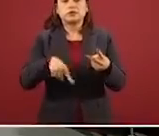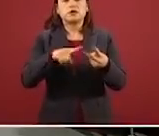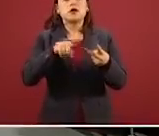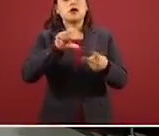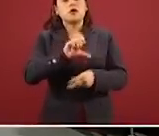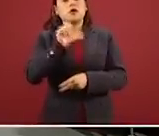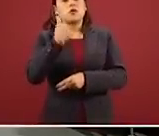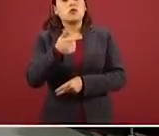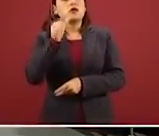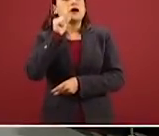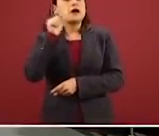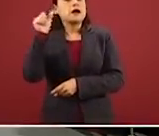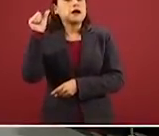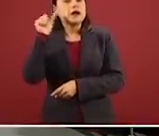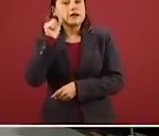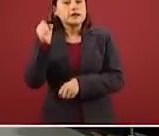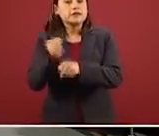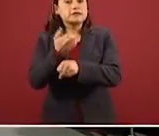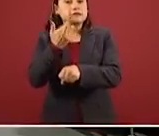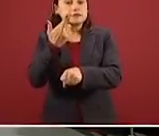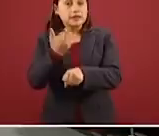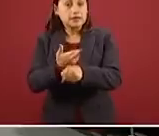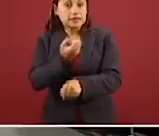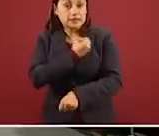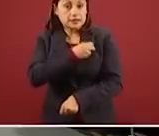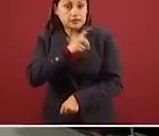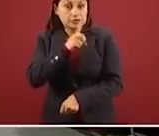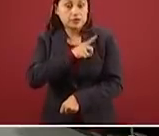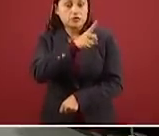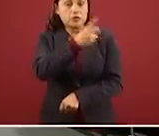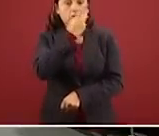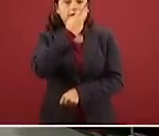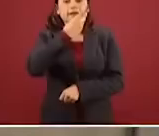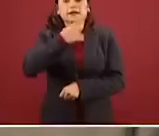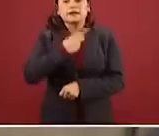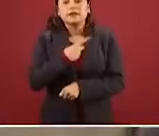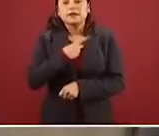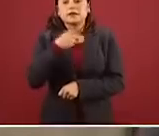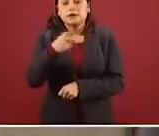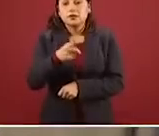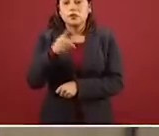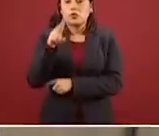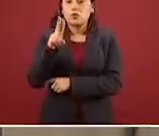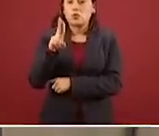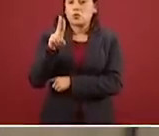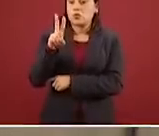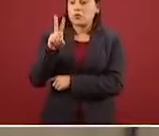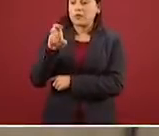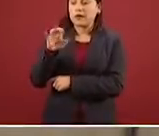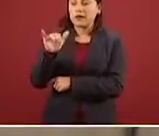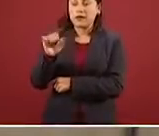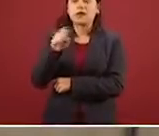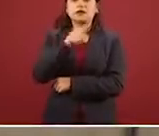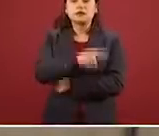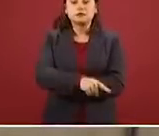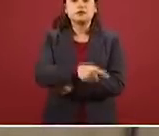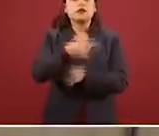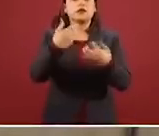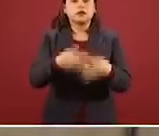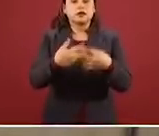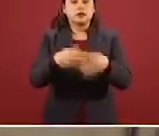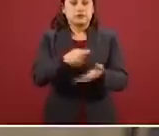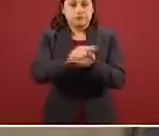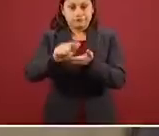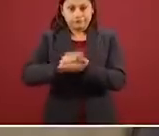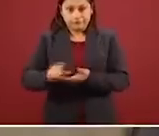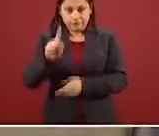el secretario de Salud dijo que lo que hay en obra negra del UBEAS no estaba pensado para un hospital.